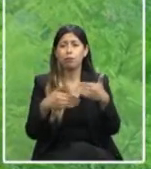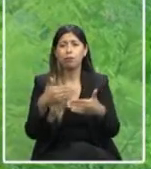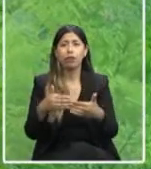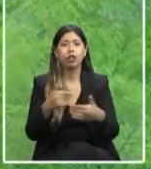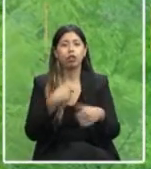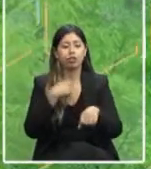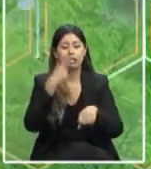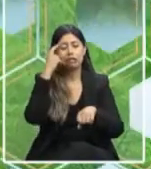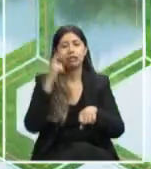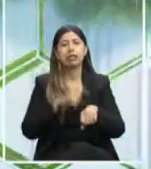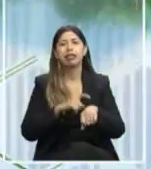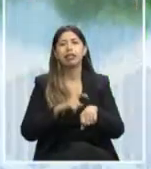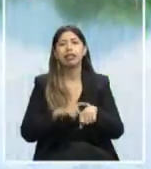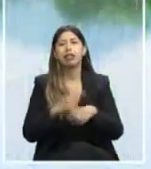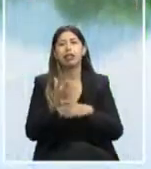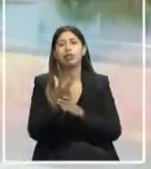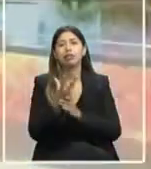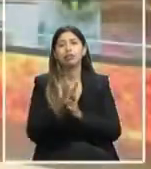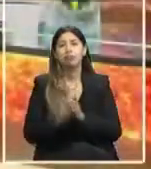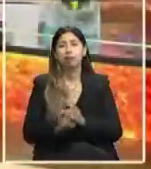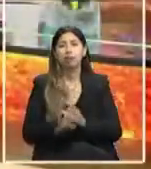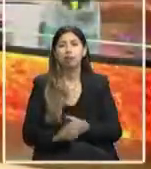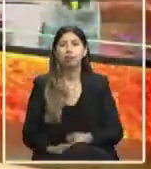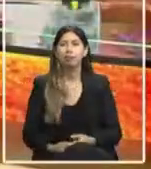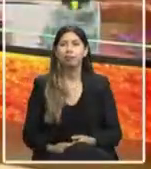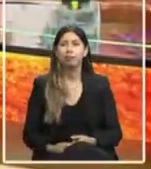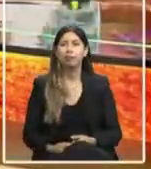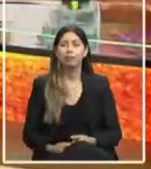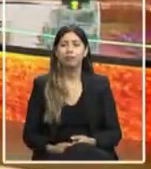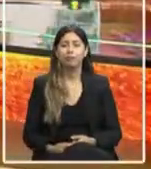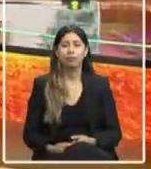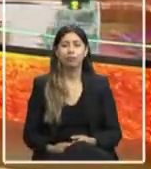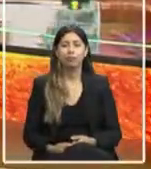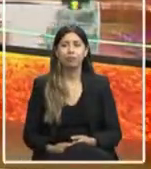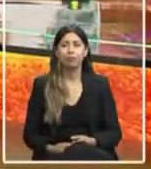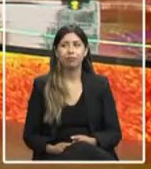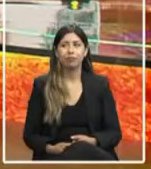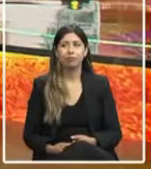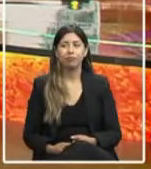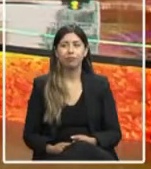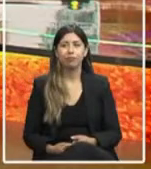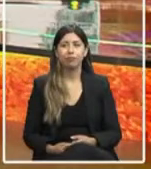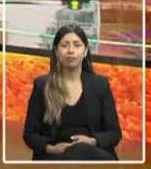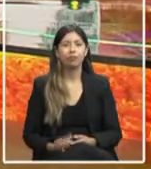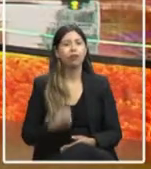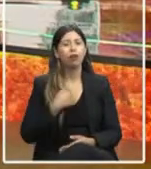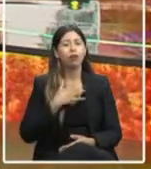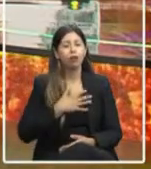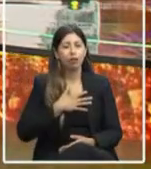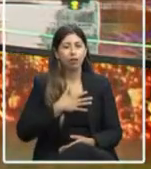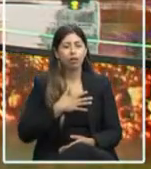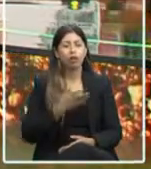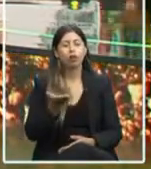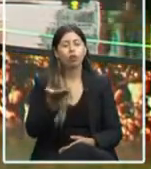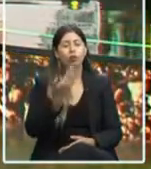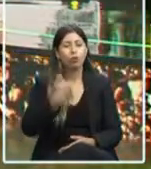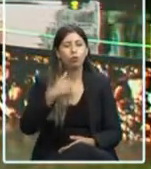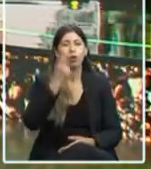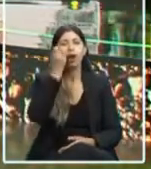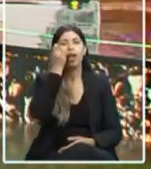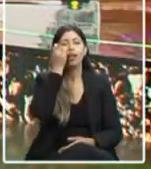el tiempo se me está agotando, pero quiero que entendamos un poco